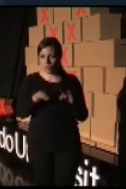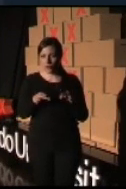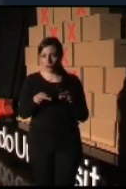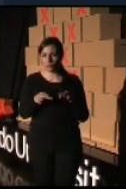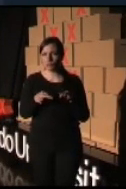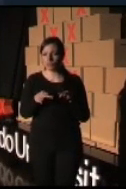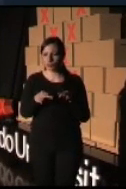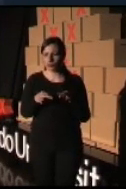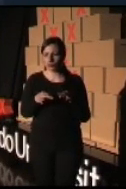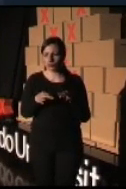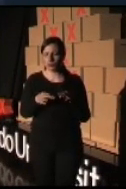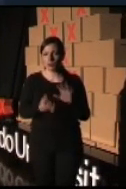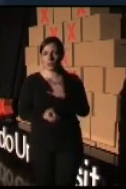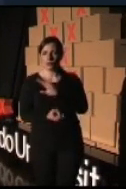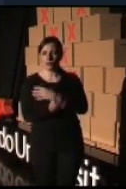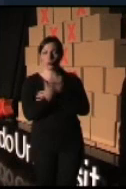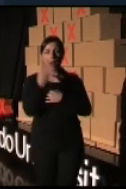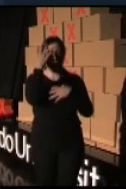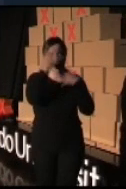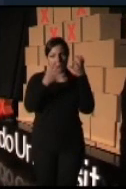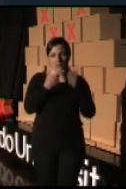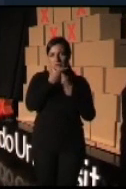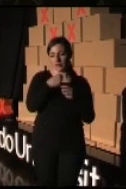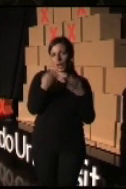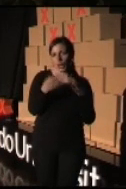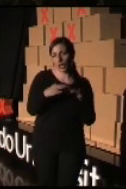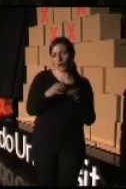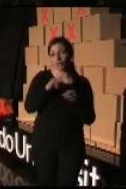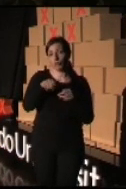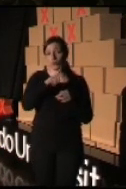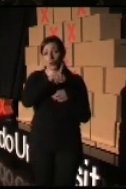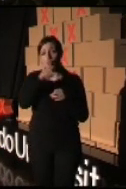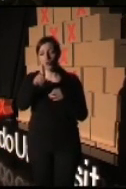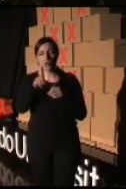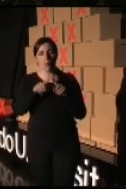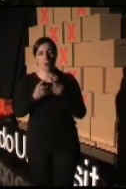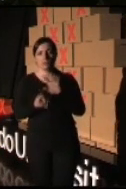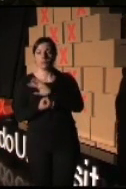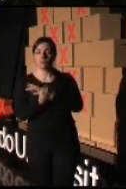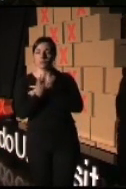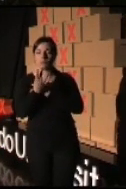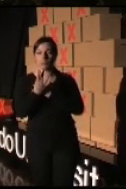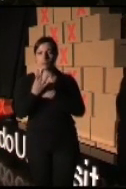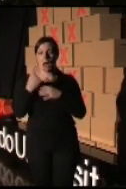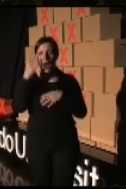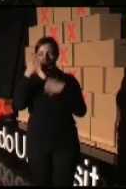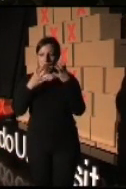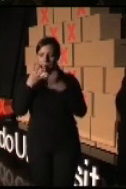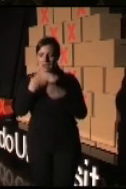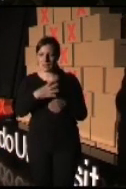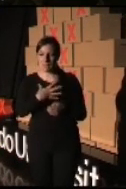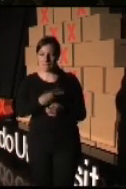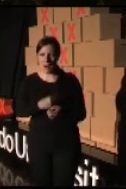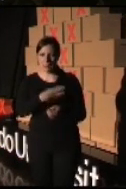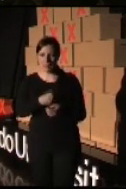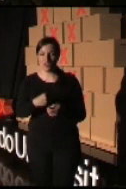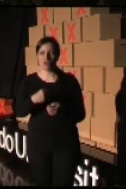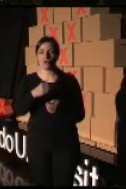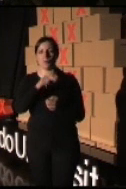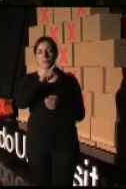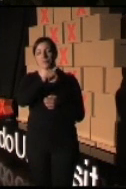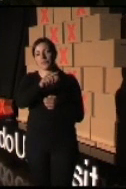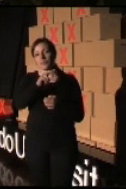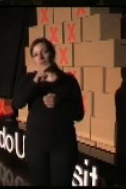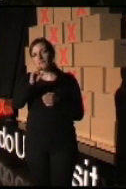10 aparecieron los animales sencillos, a las 11 los mamíferos, a las 12 menos 20 los